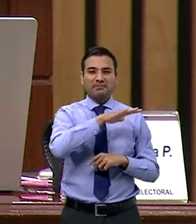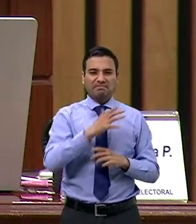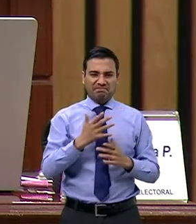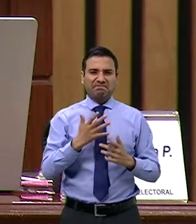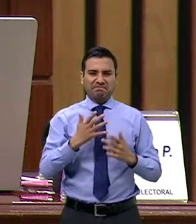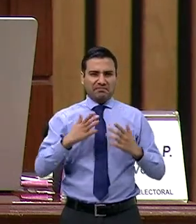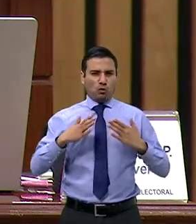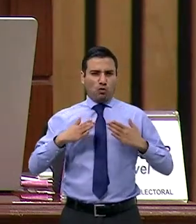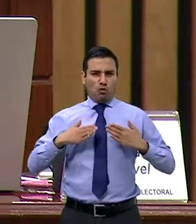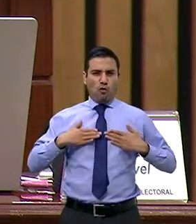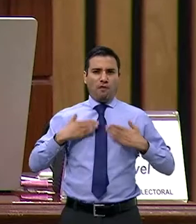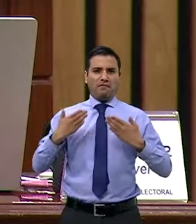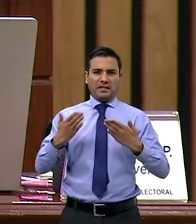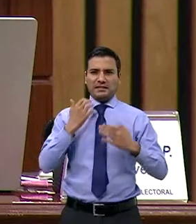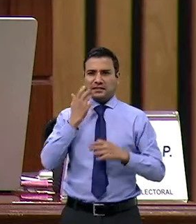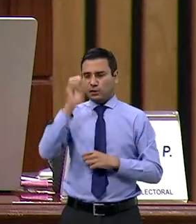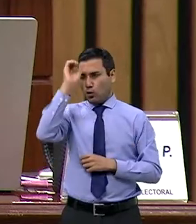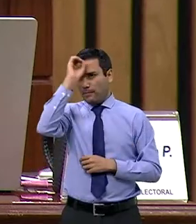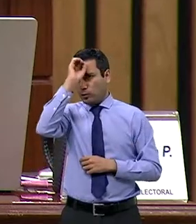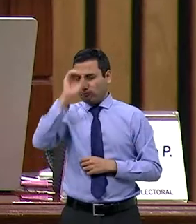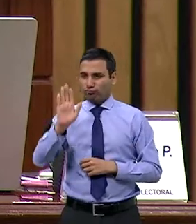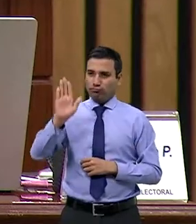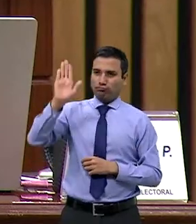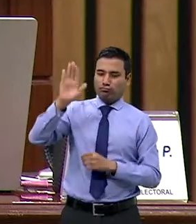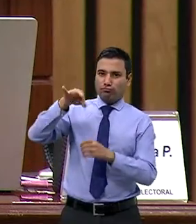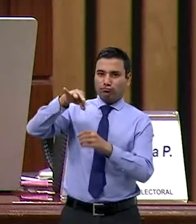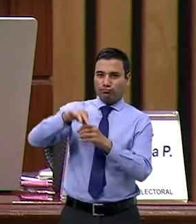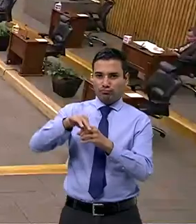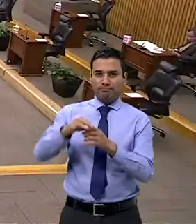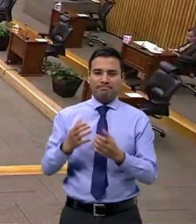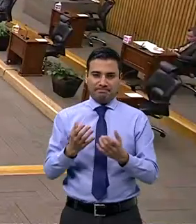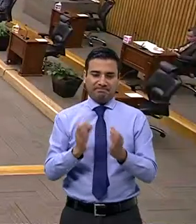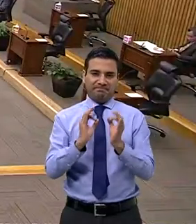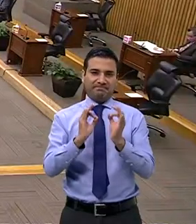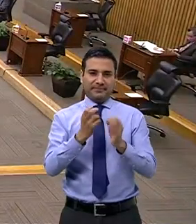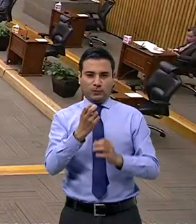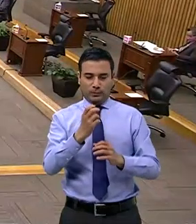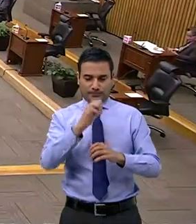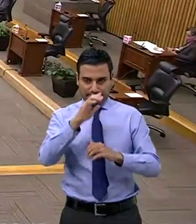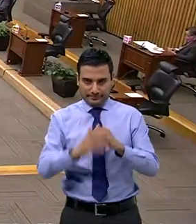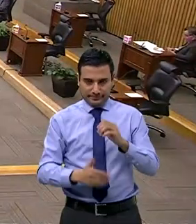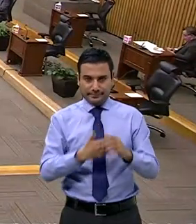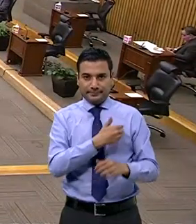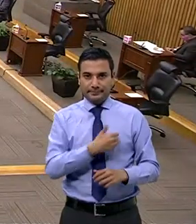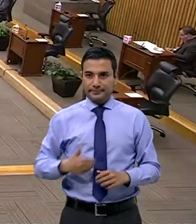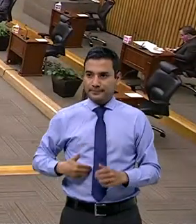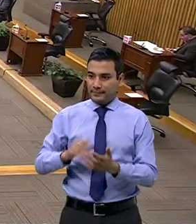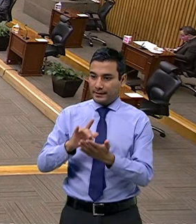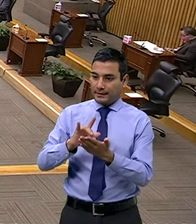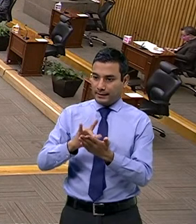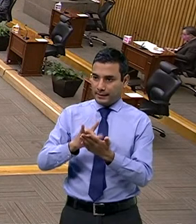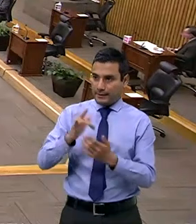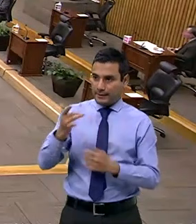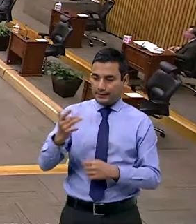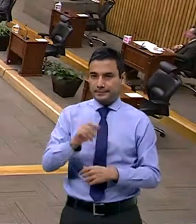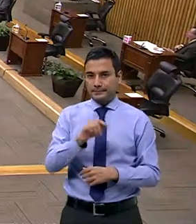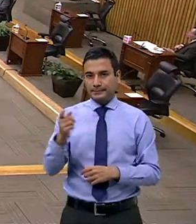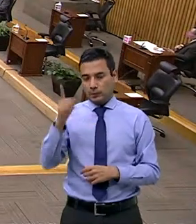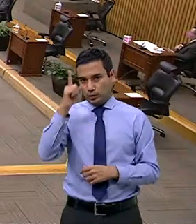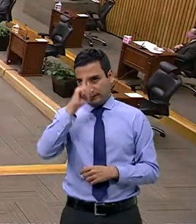pacífica para manifestar su opinión es cuanto presidente muchas gracias consejera travel tiene la palabra la consejera